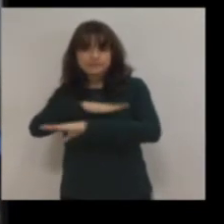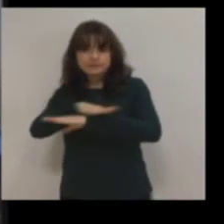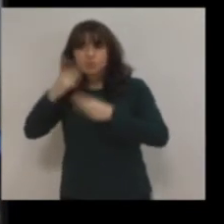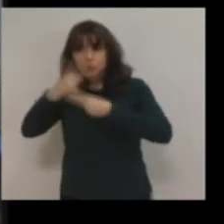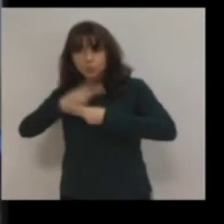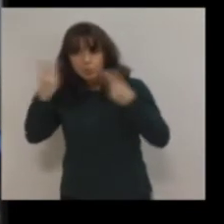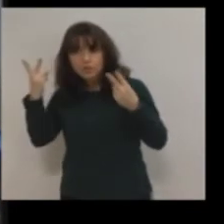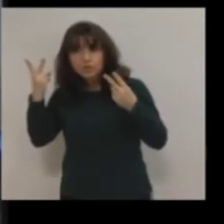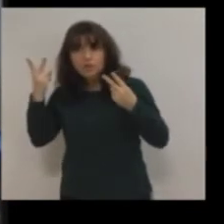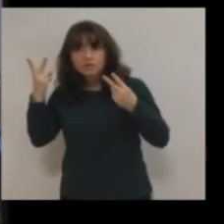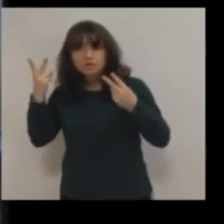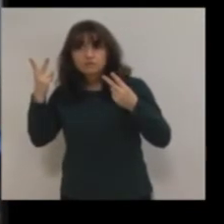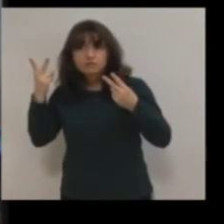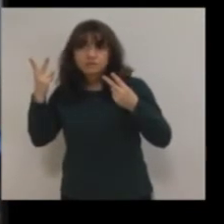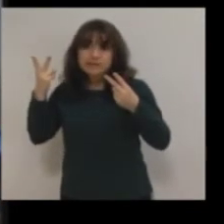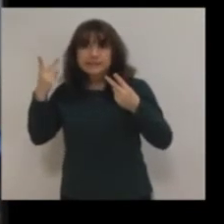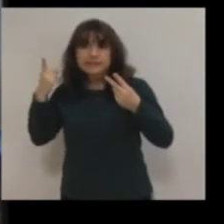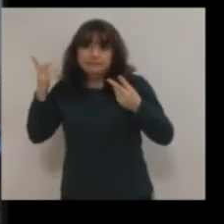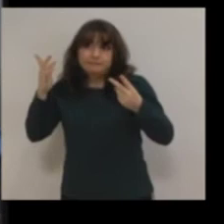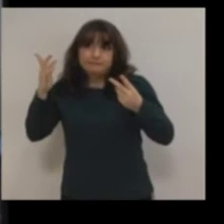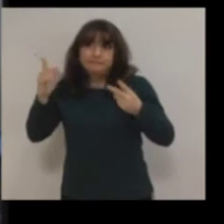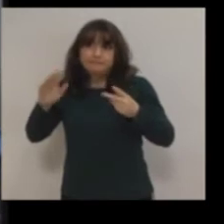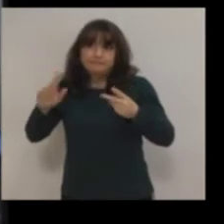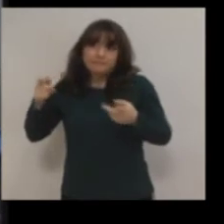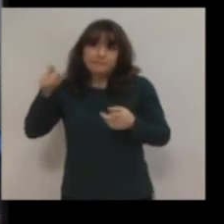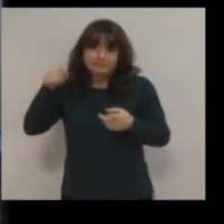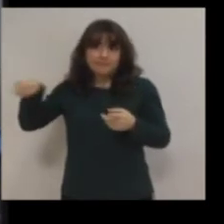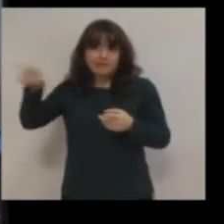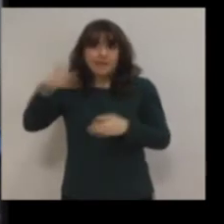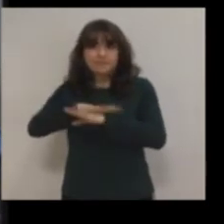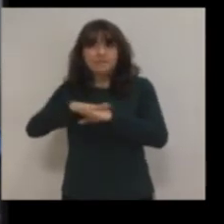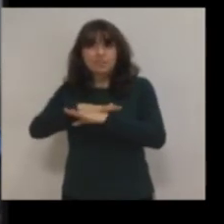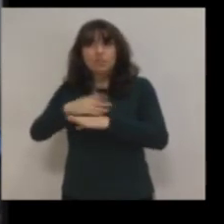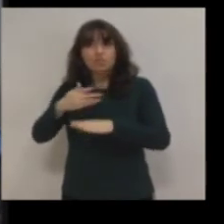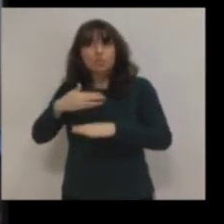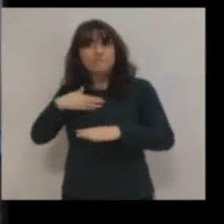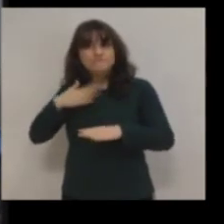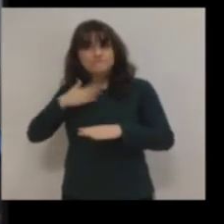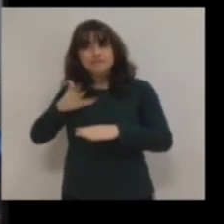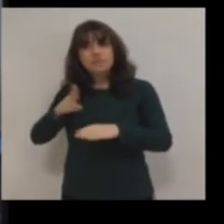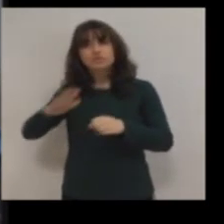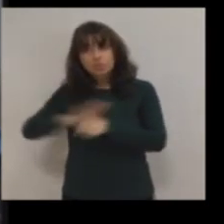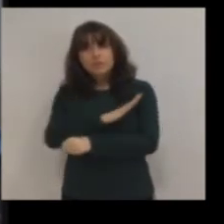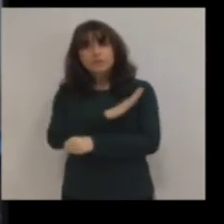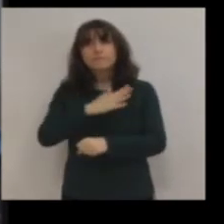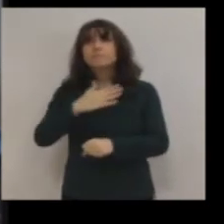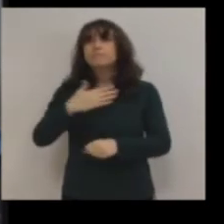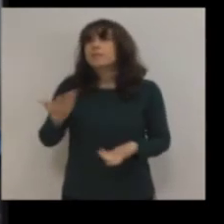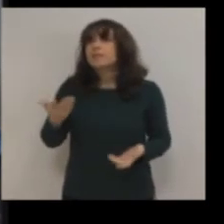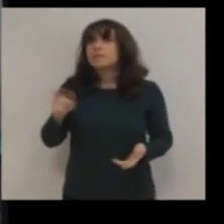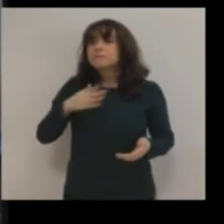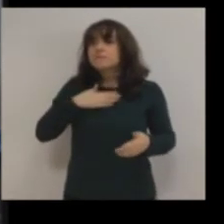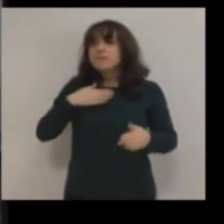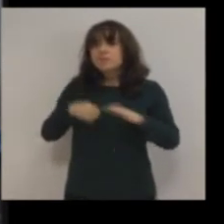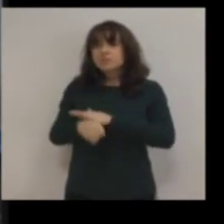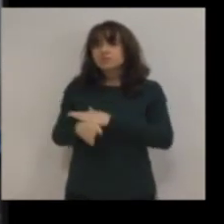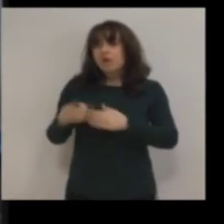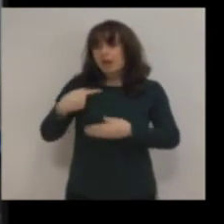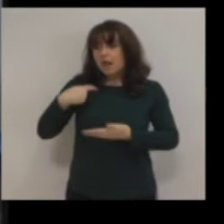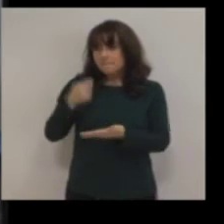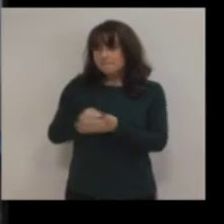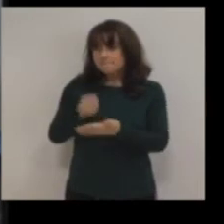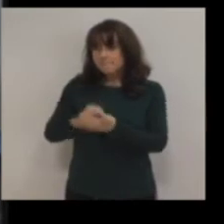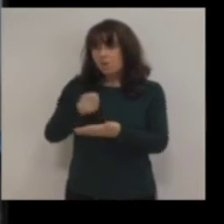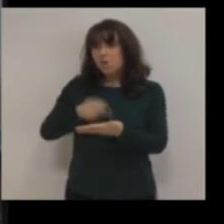administración pública, que es la que se supone tiene que cubrir mis derechos. Mi acceso al pago